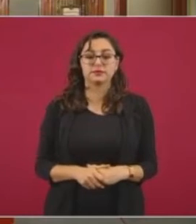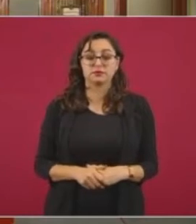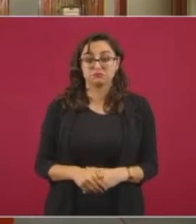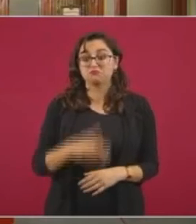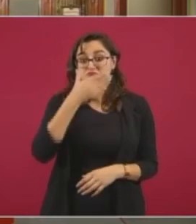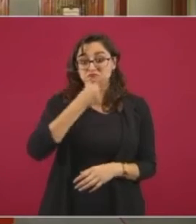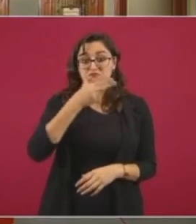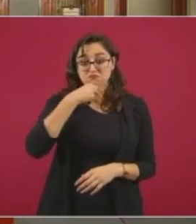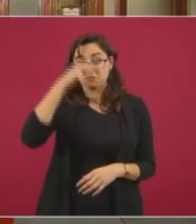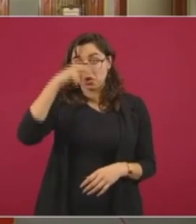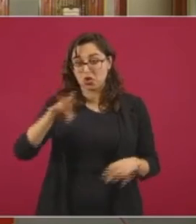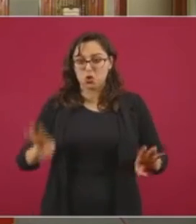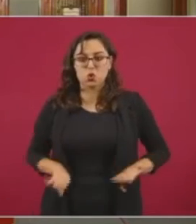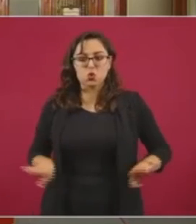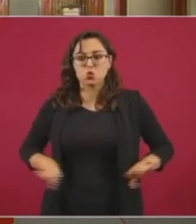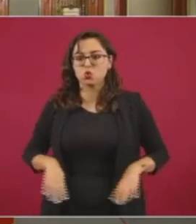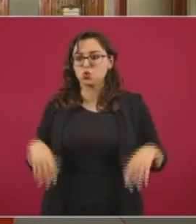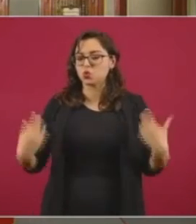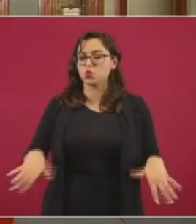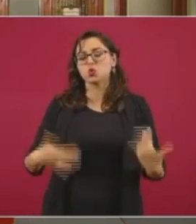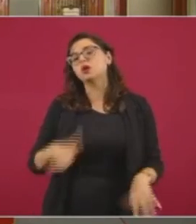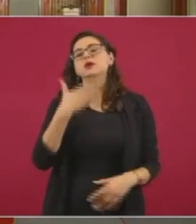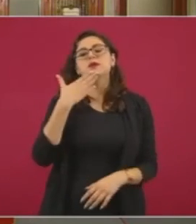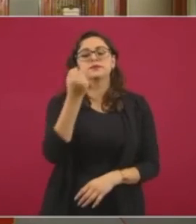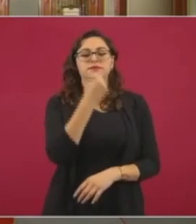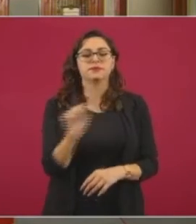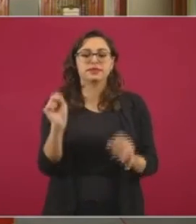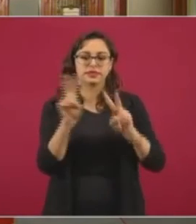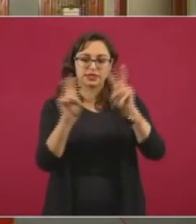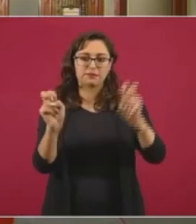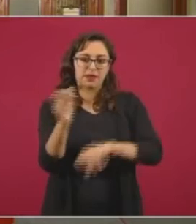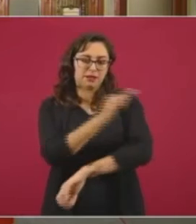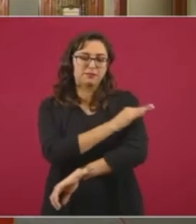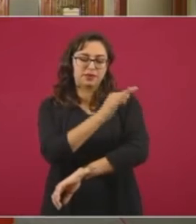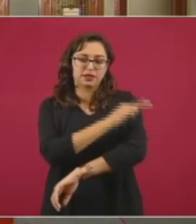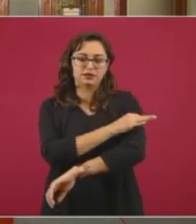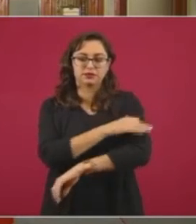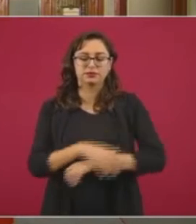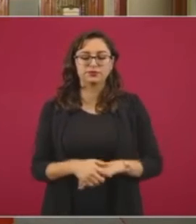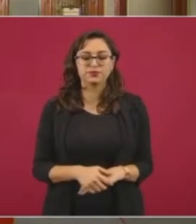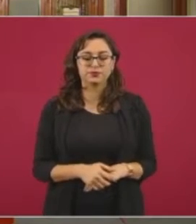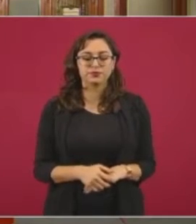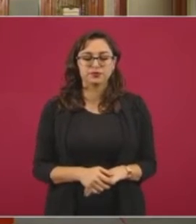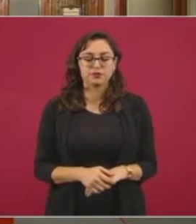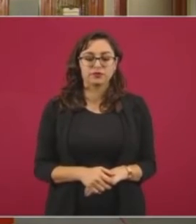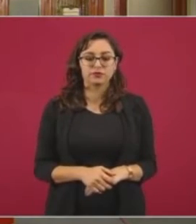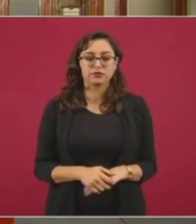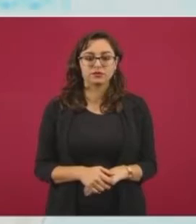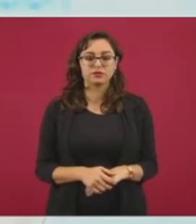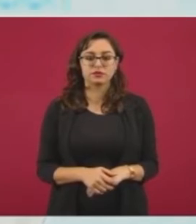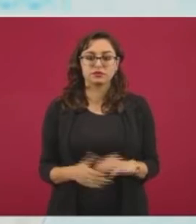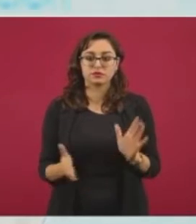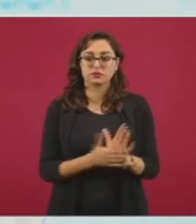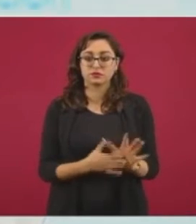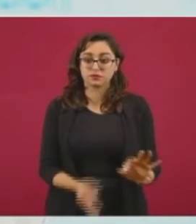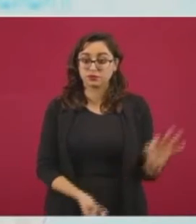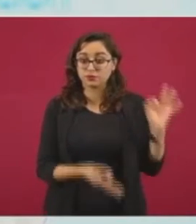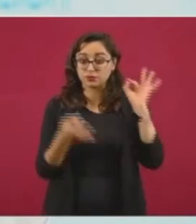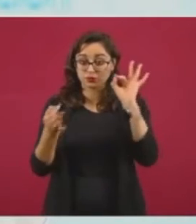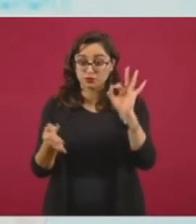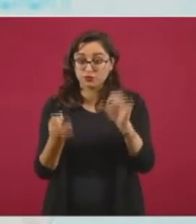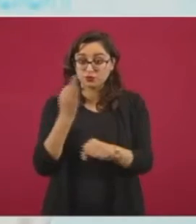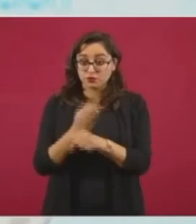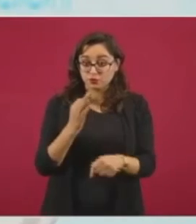mexicano sobresaliente, experto en vacunología, enfermedades infecciosas. El documento, como digo, no lo voy a